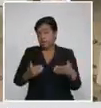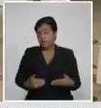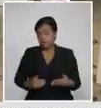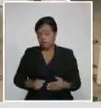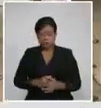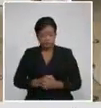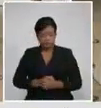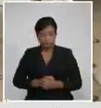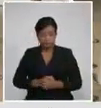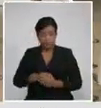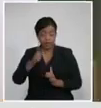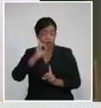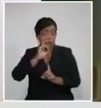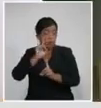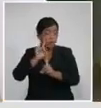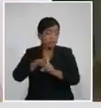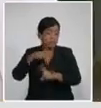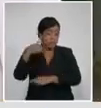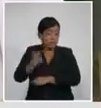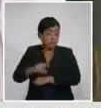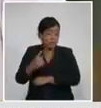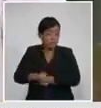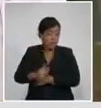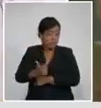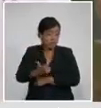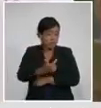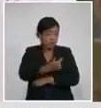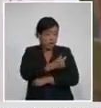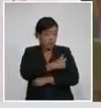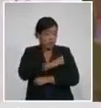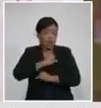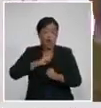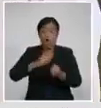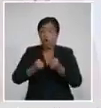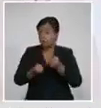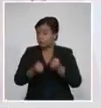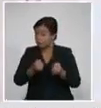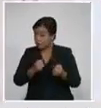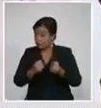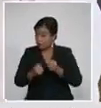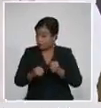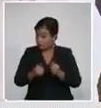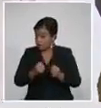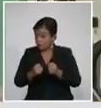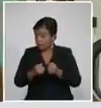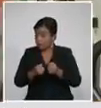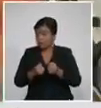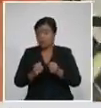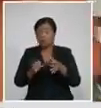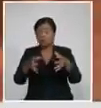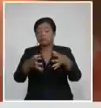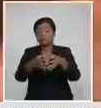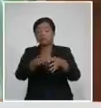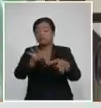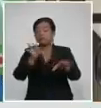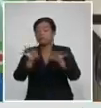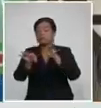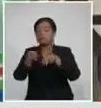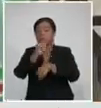busca el ensayo de este tipo, que es controlado, aleatorizado. ¿Qué significa